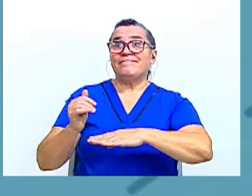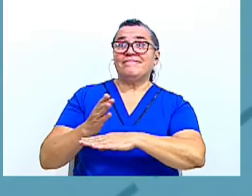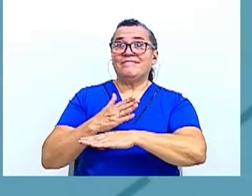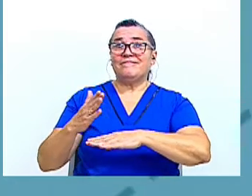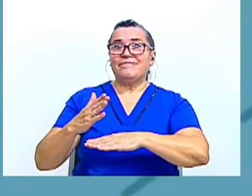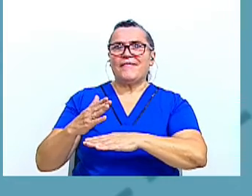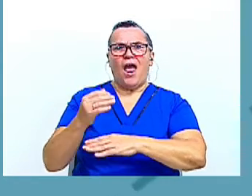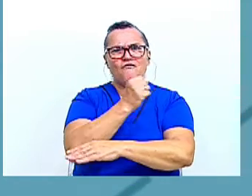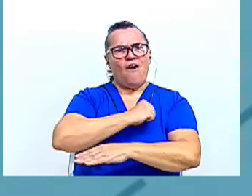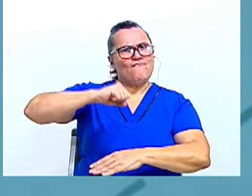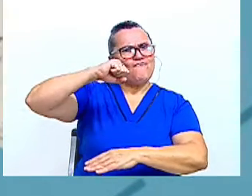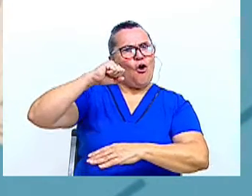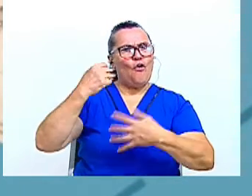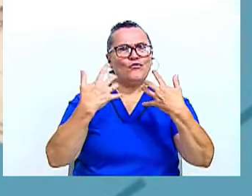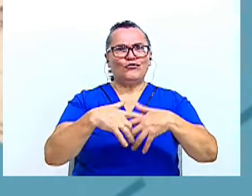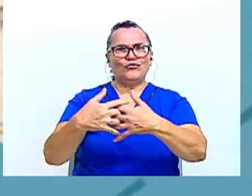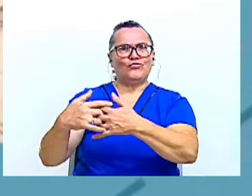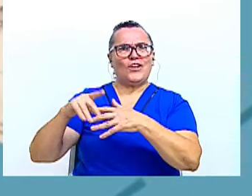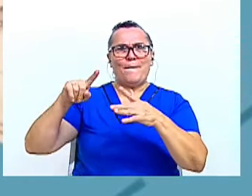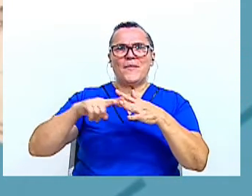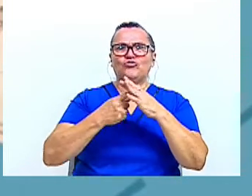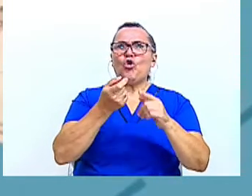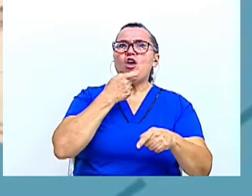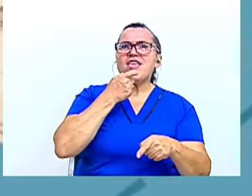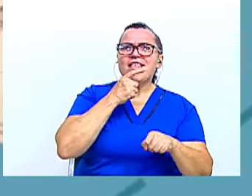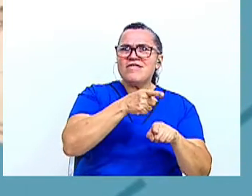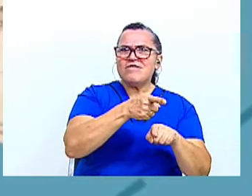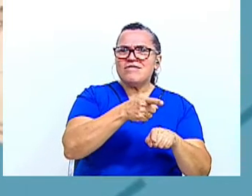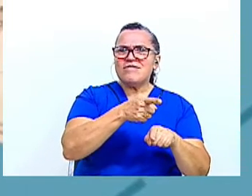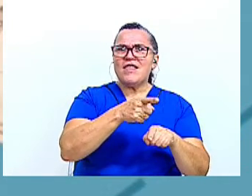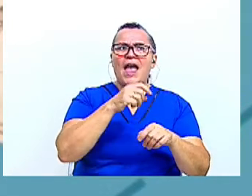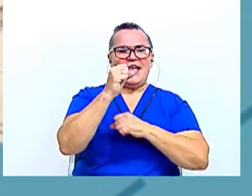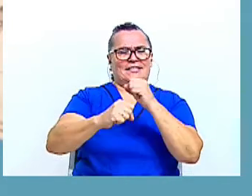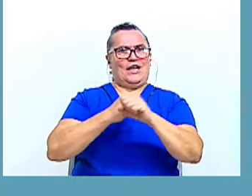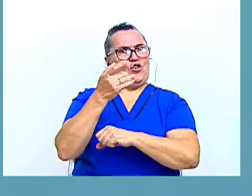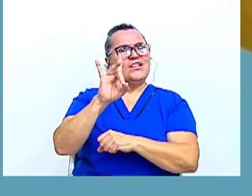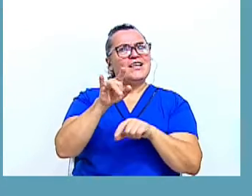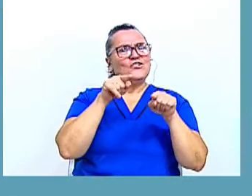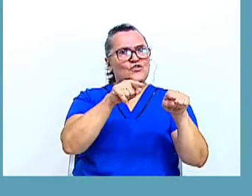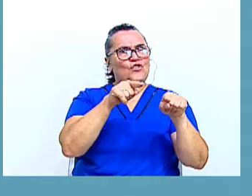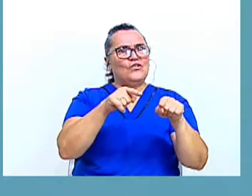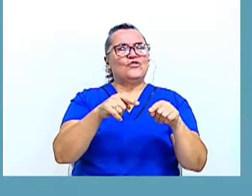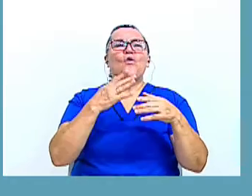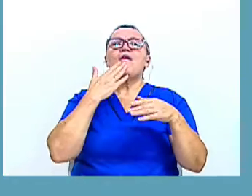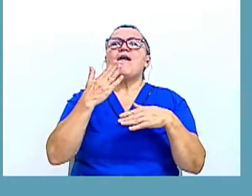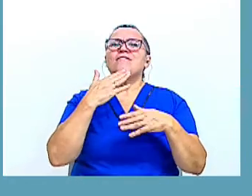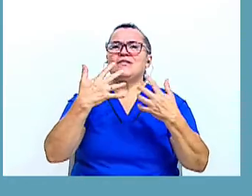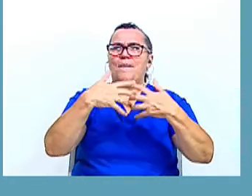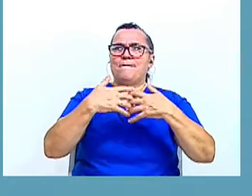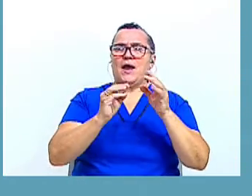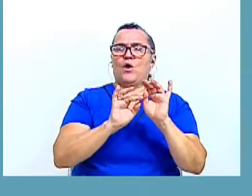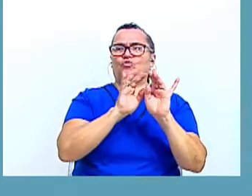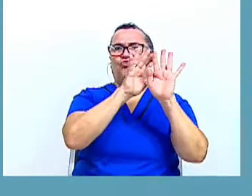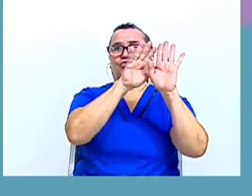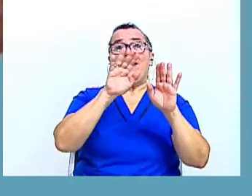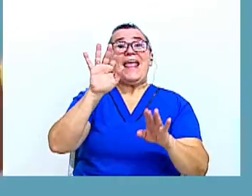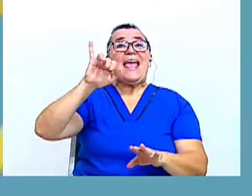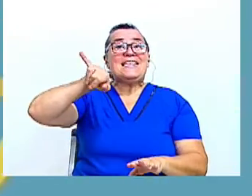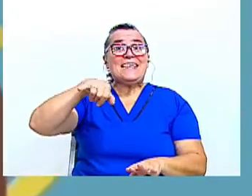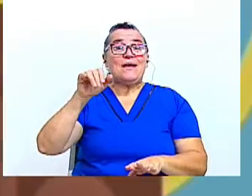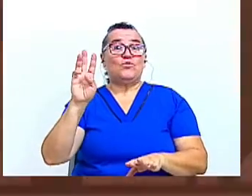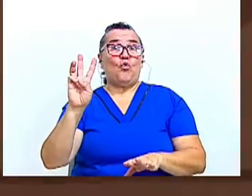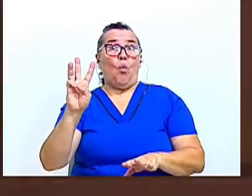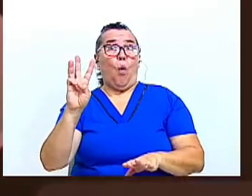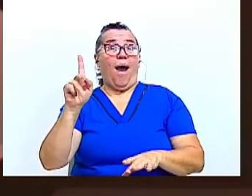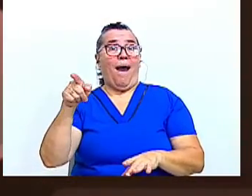La revolución industrial comenzó en Inglaterra en el siglo XVIII, gracias a la máquina de vapor de James Watt. Esta